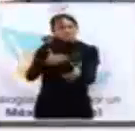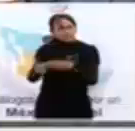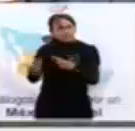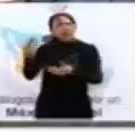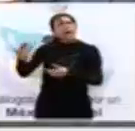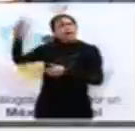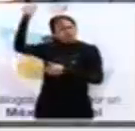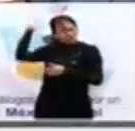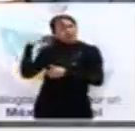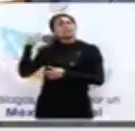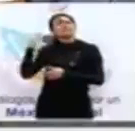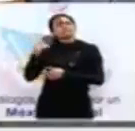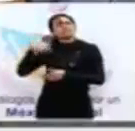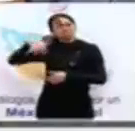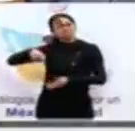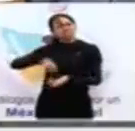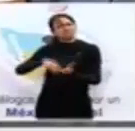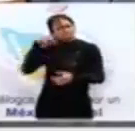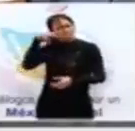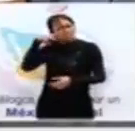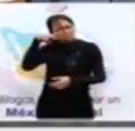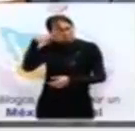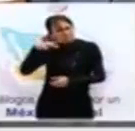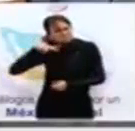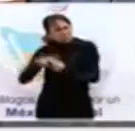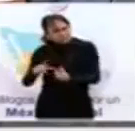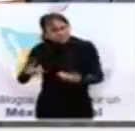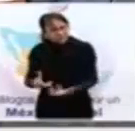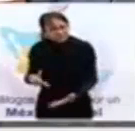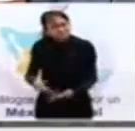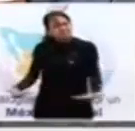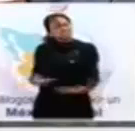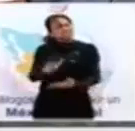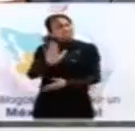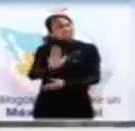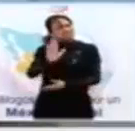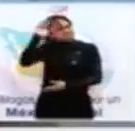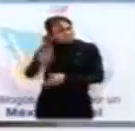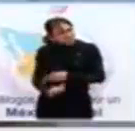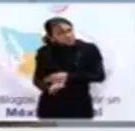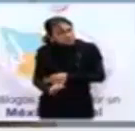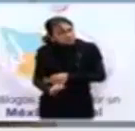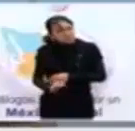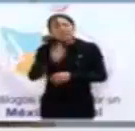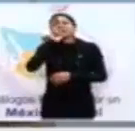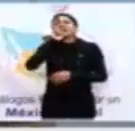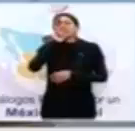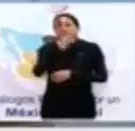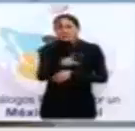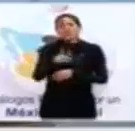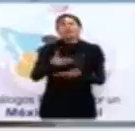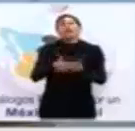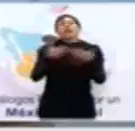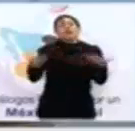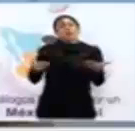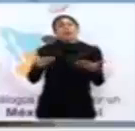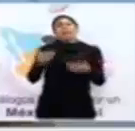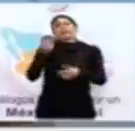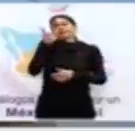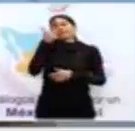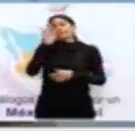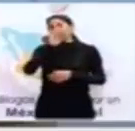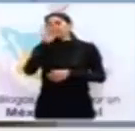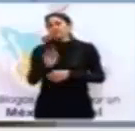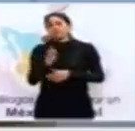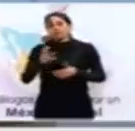¿no? Y la otra, rescatar mucho de nuestro extensionismo, ¿no? Ahora más o menos el 7% de las unidades de